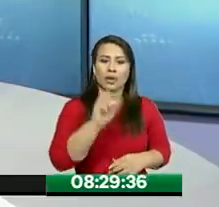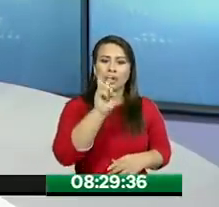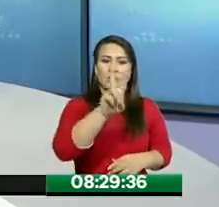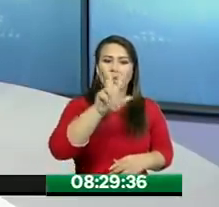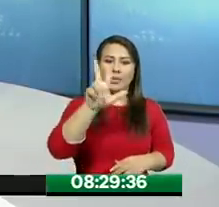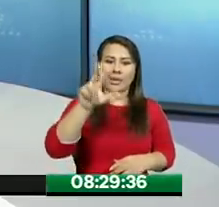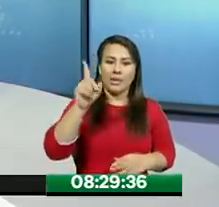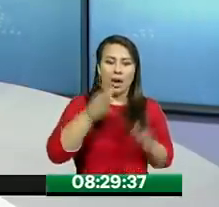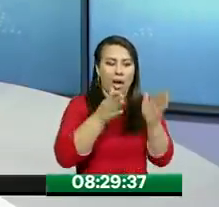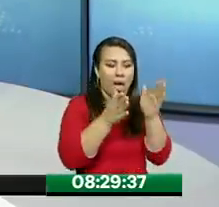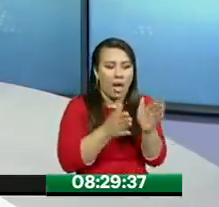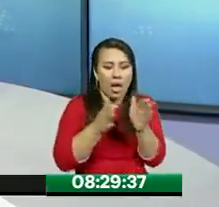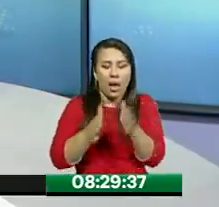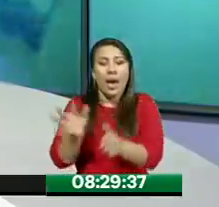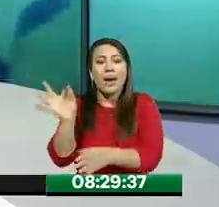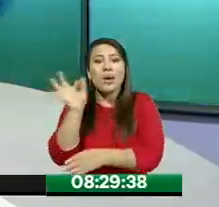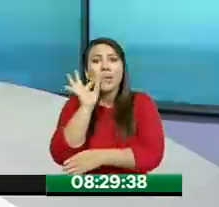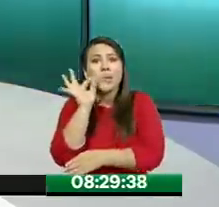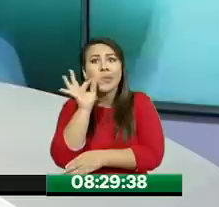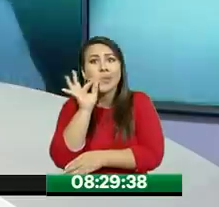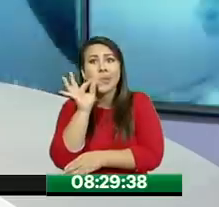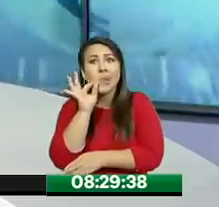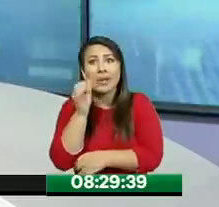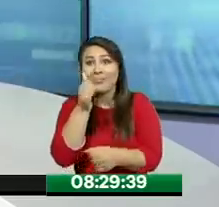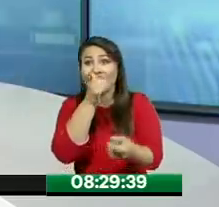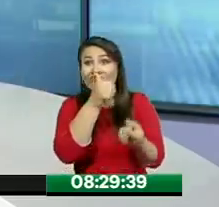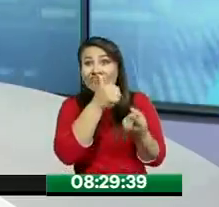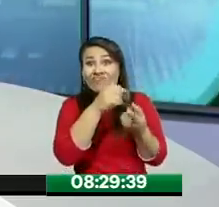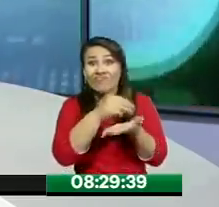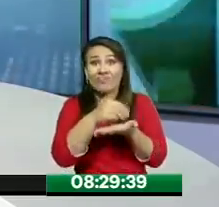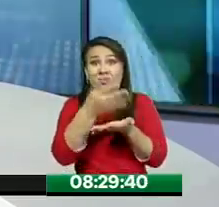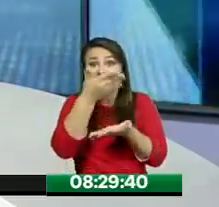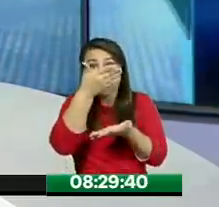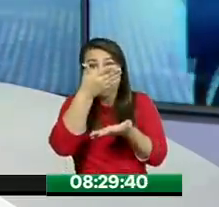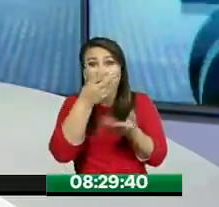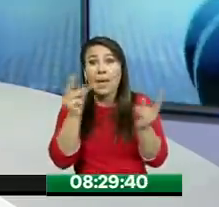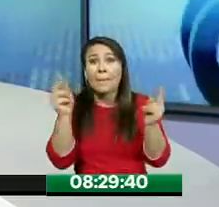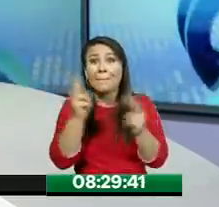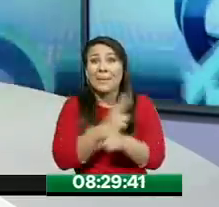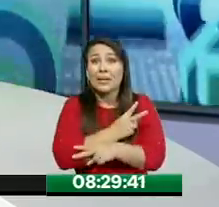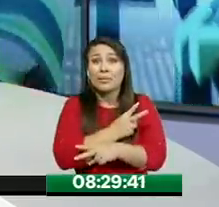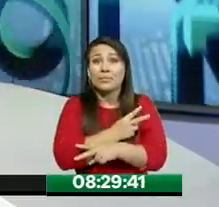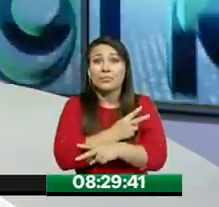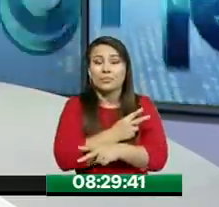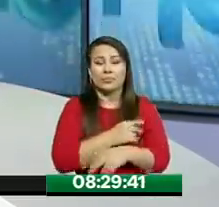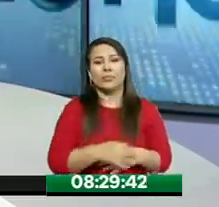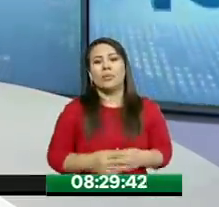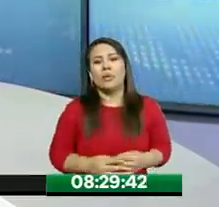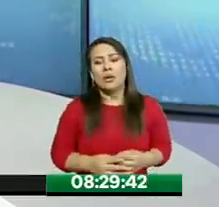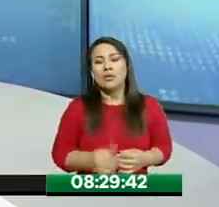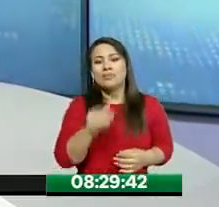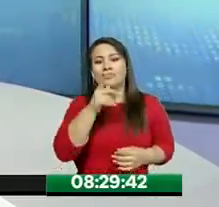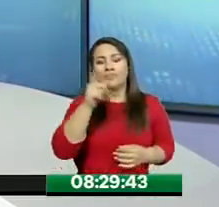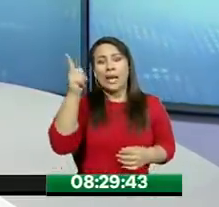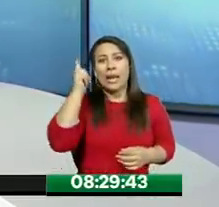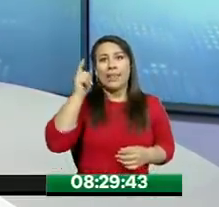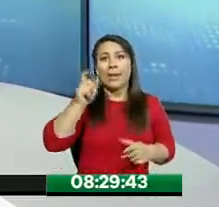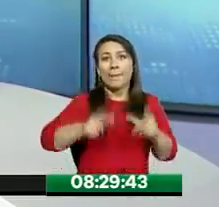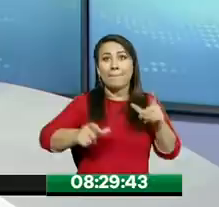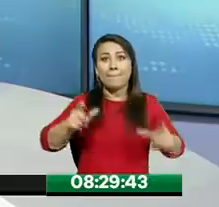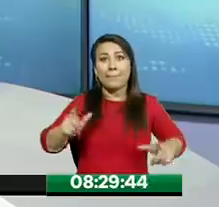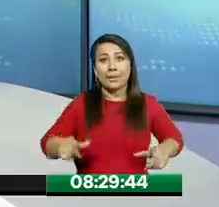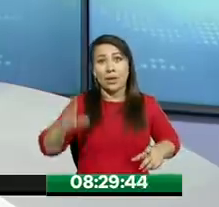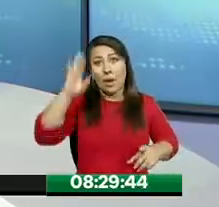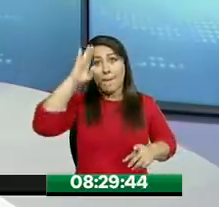ese amigo, ese compañero debió partir al encuentro con el creador tras un lamentable accidente. La víctima mortal se dirigía sobre